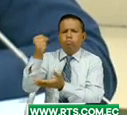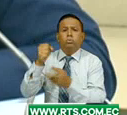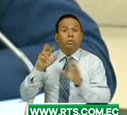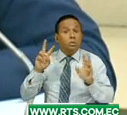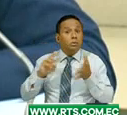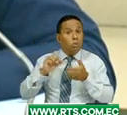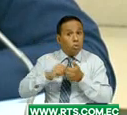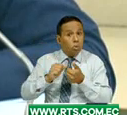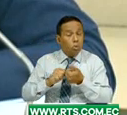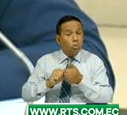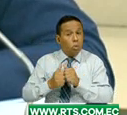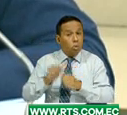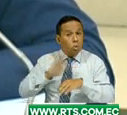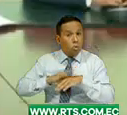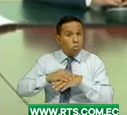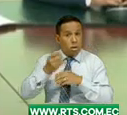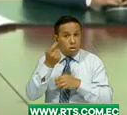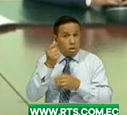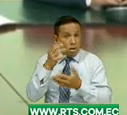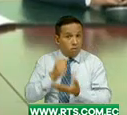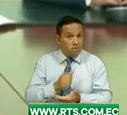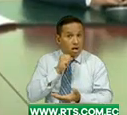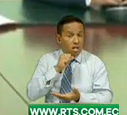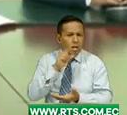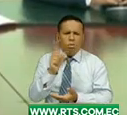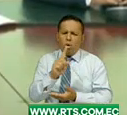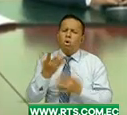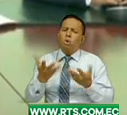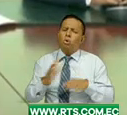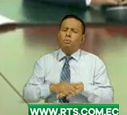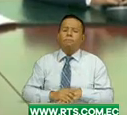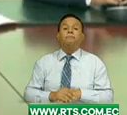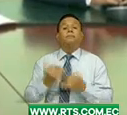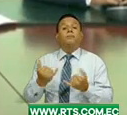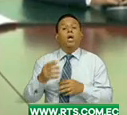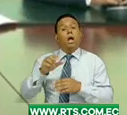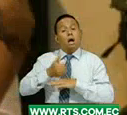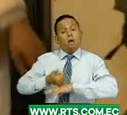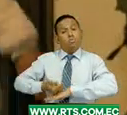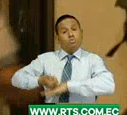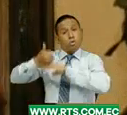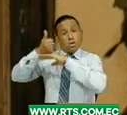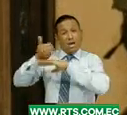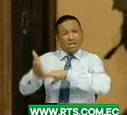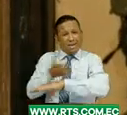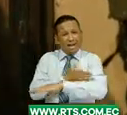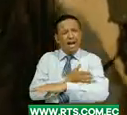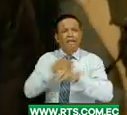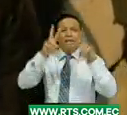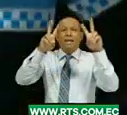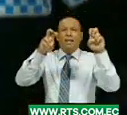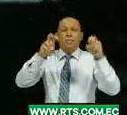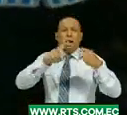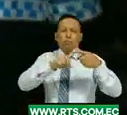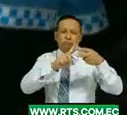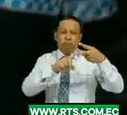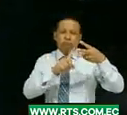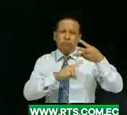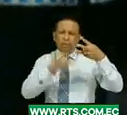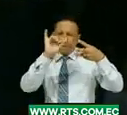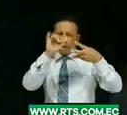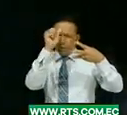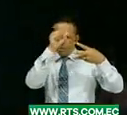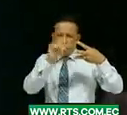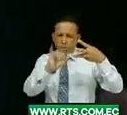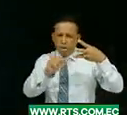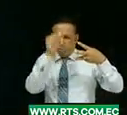de las casas farmacéuticas. En cuanto al balance que presentaron las autoridades de los tres fines de semana de confinamiento, la situación sanitaria sigue